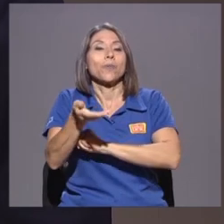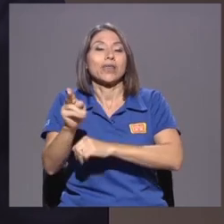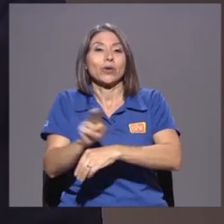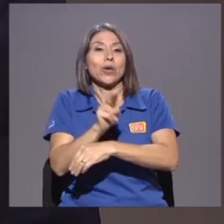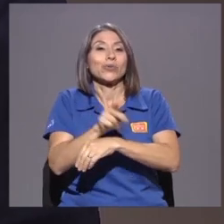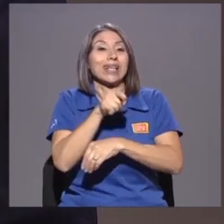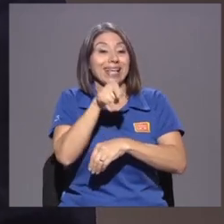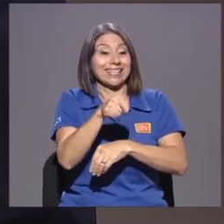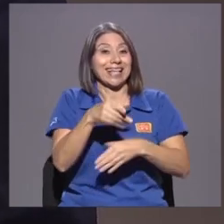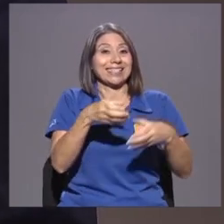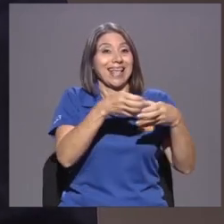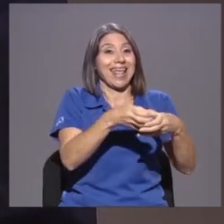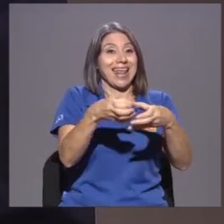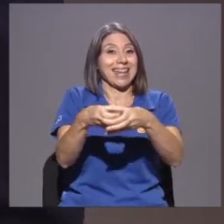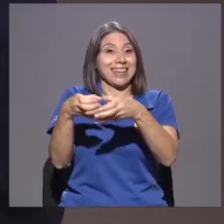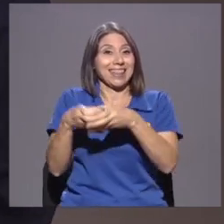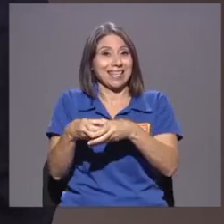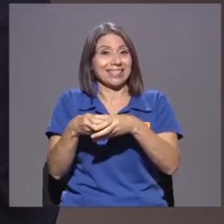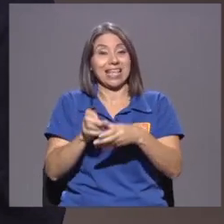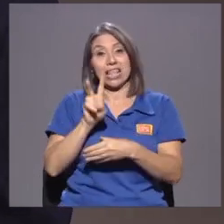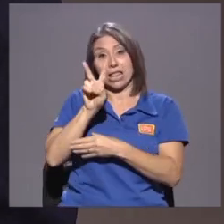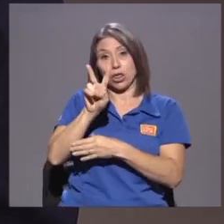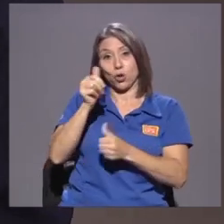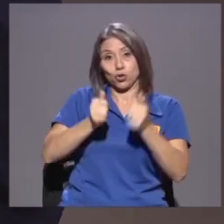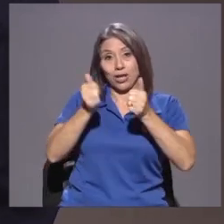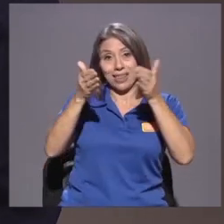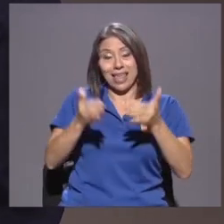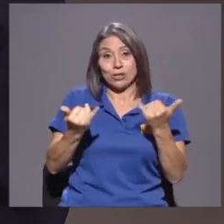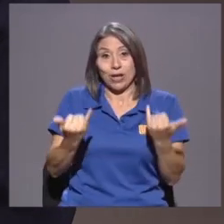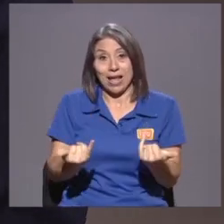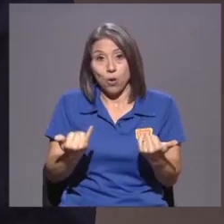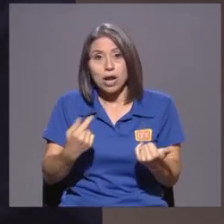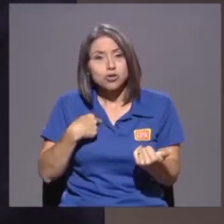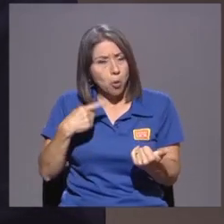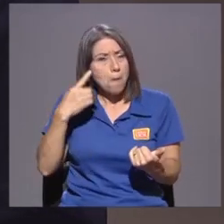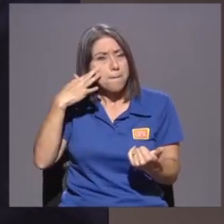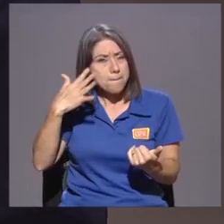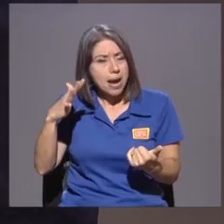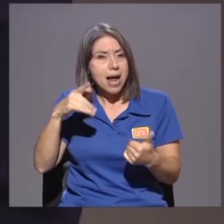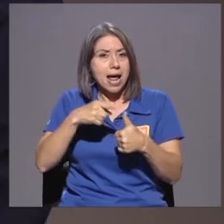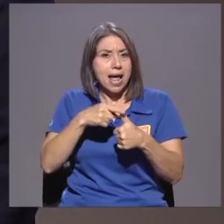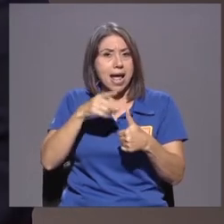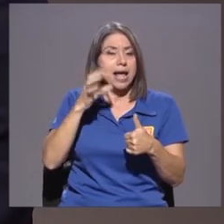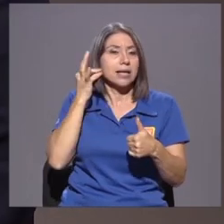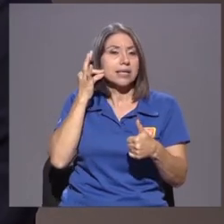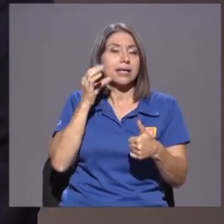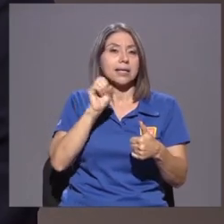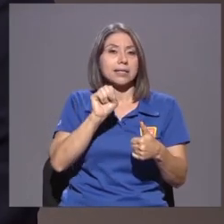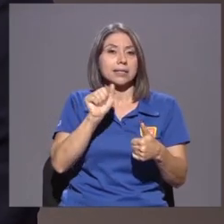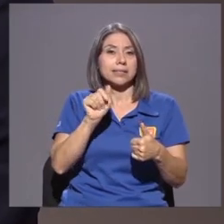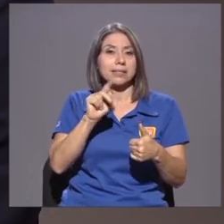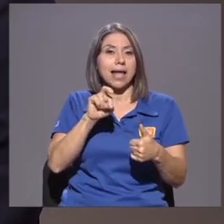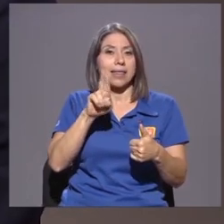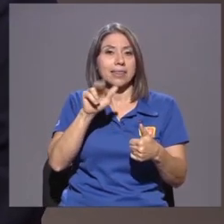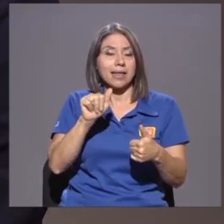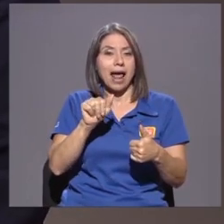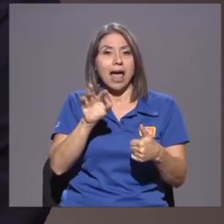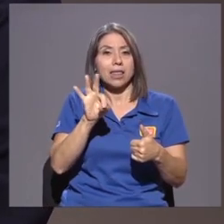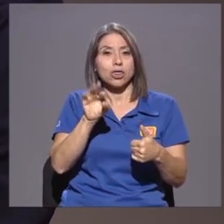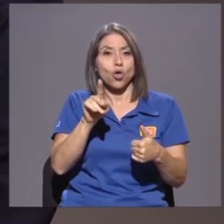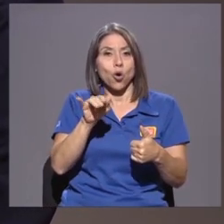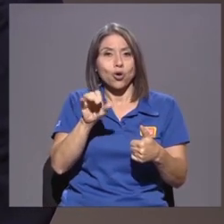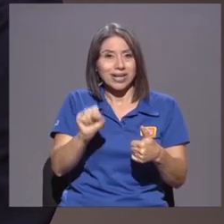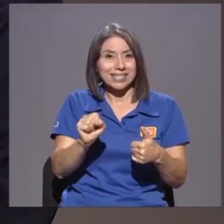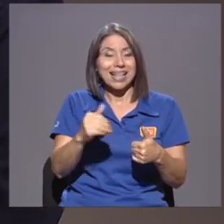candidatos que hay ahora pues yo tengo la impresión de que sandra torres tendría un mayor margen de independencia si